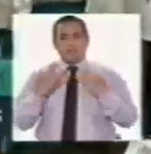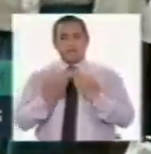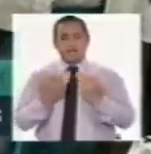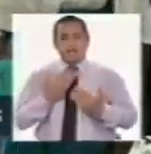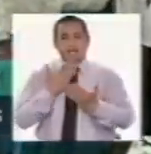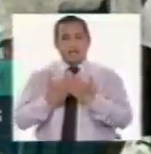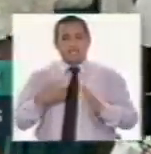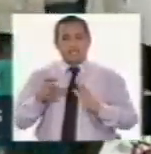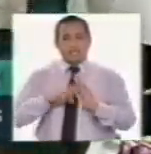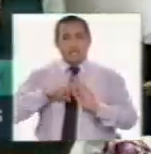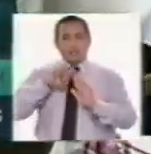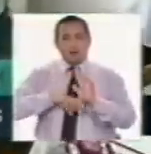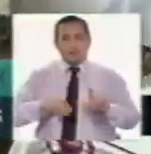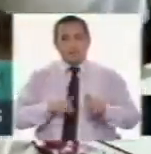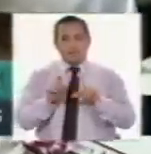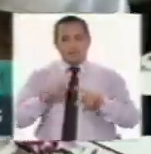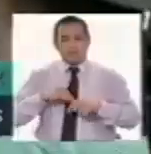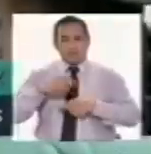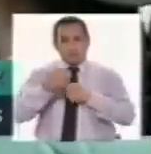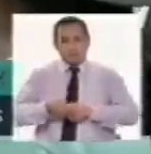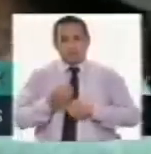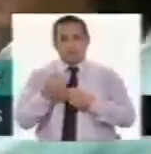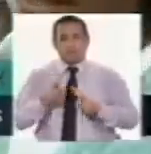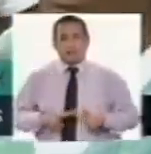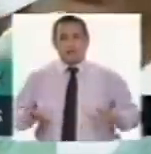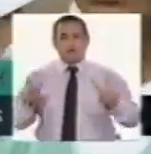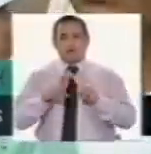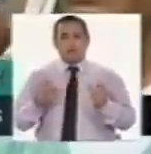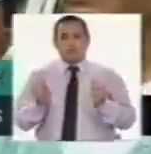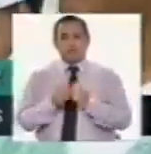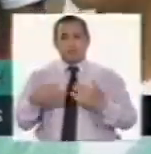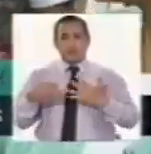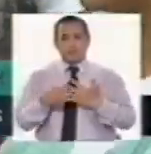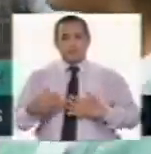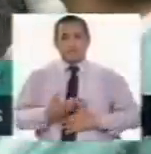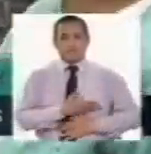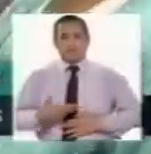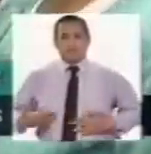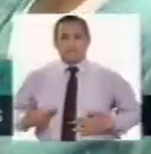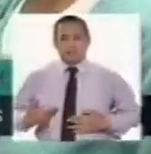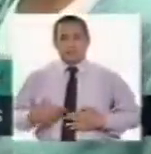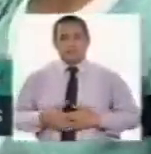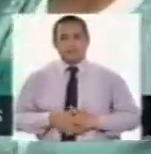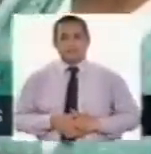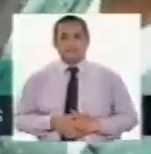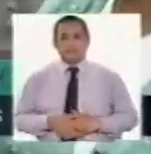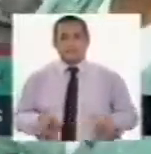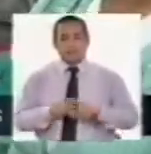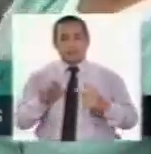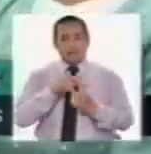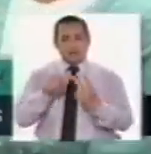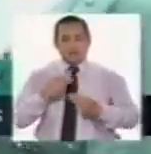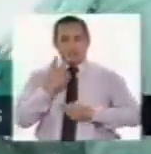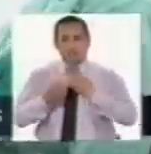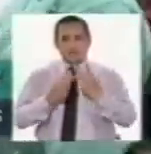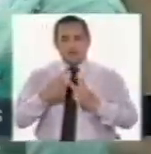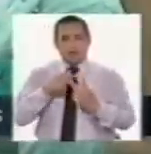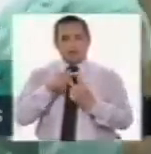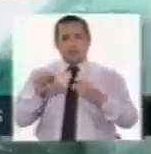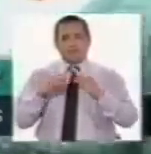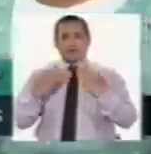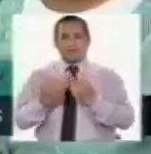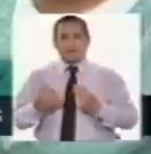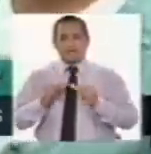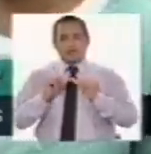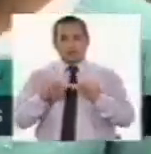gracias al programa mi chakra emprendedora estuvo acompañada por la primera dama de la nación nadinn Heredia ambas visitaron a dos familias